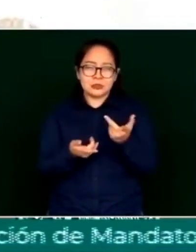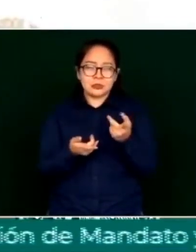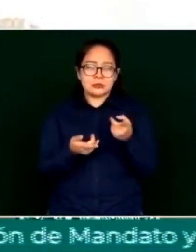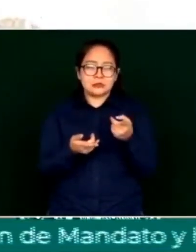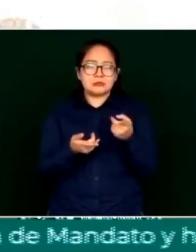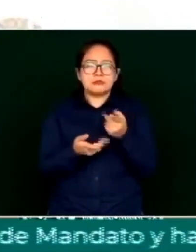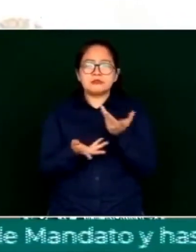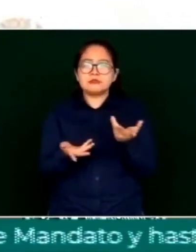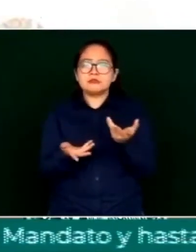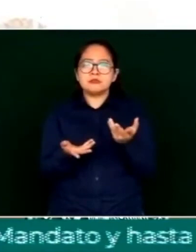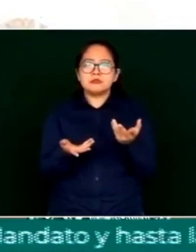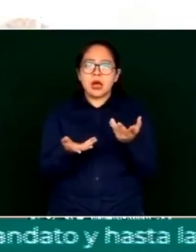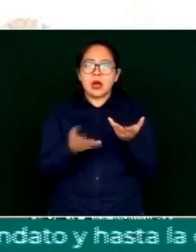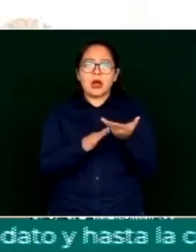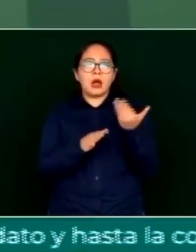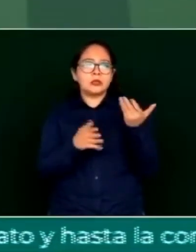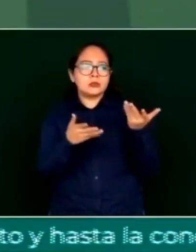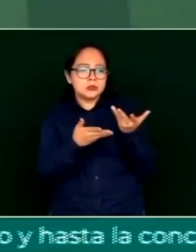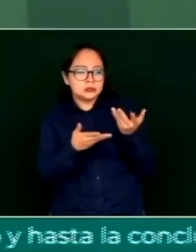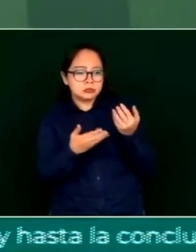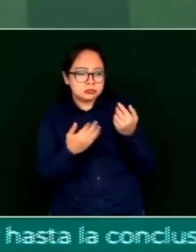quiénes sabían